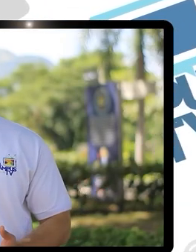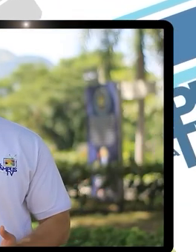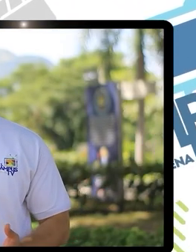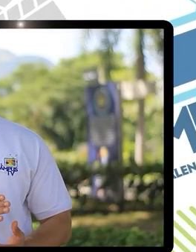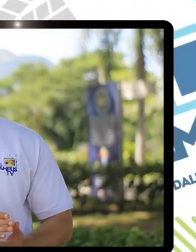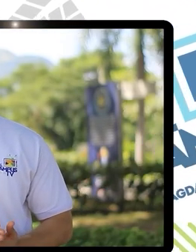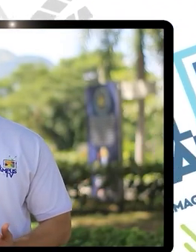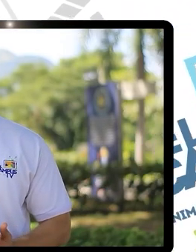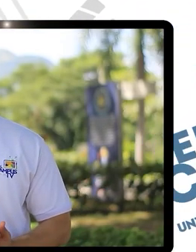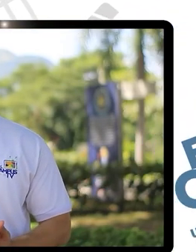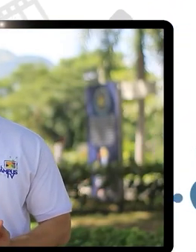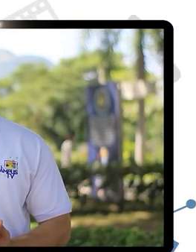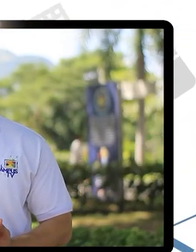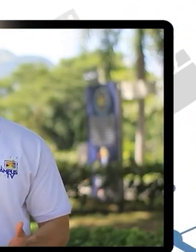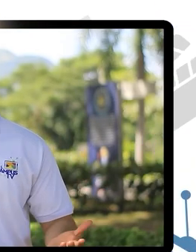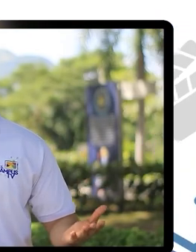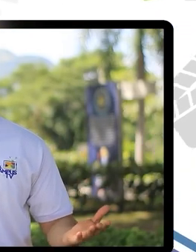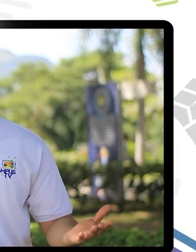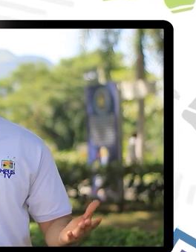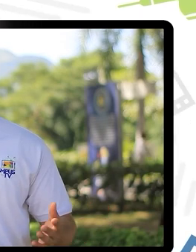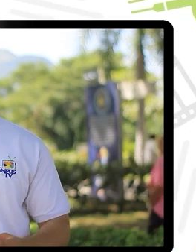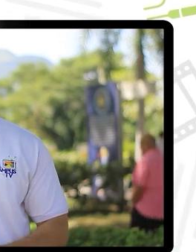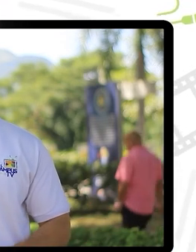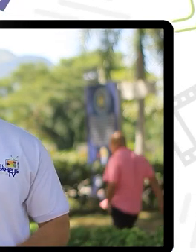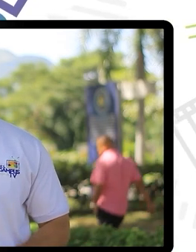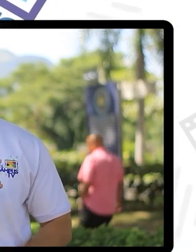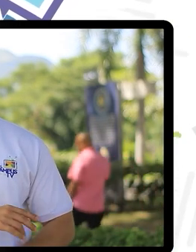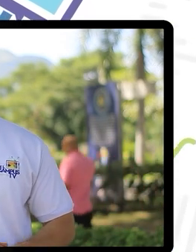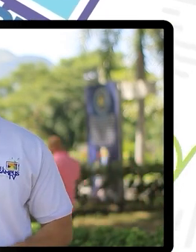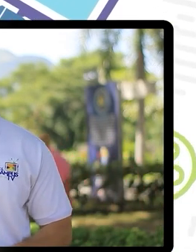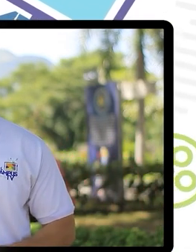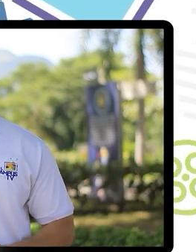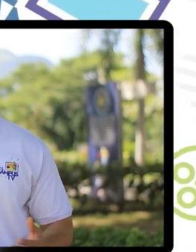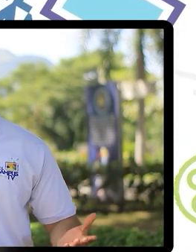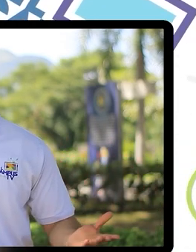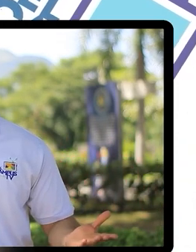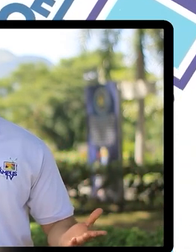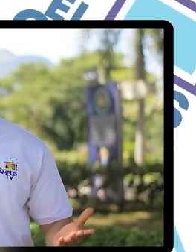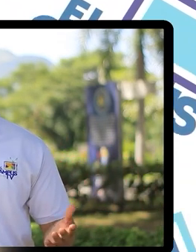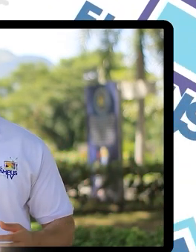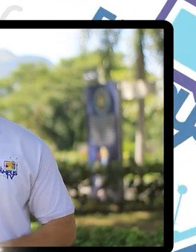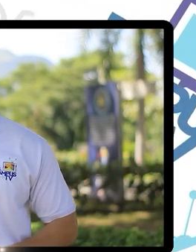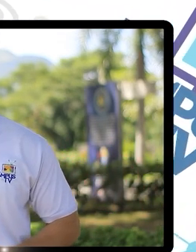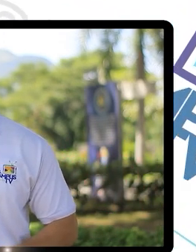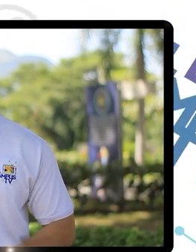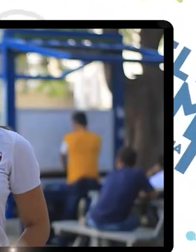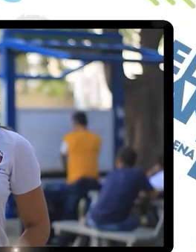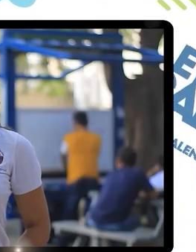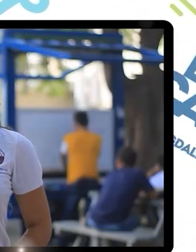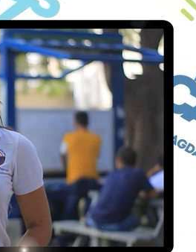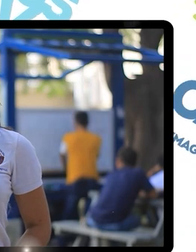evento organizado por la Facultad de Educación se realizó en torno a la política y gestión educativa en nuevos escenarios de la